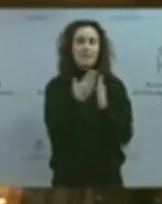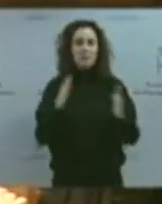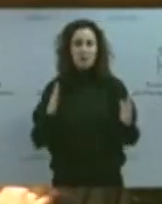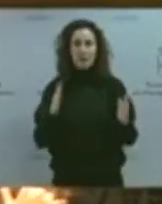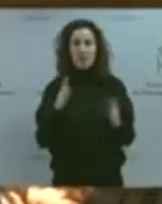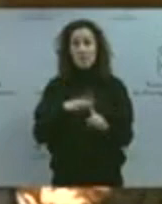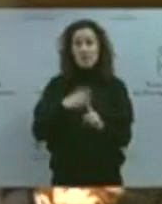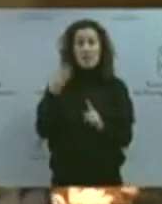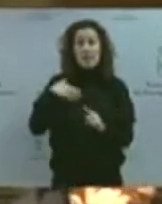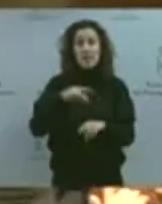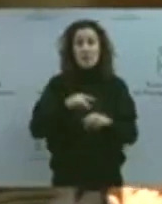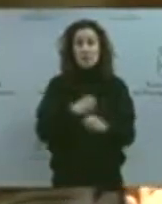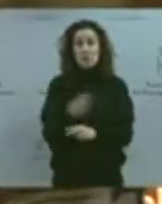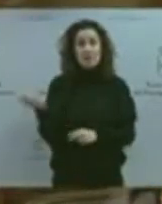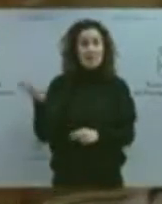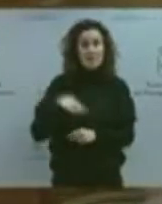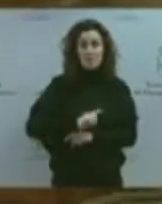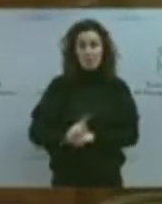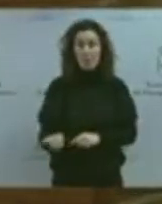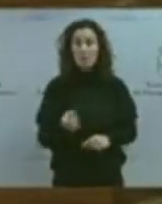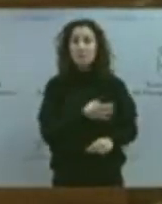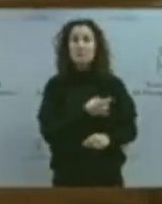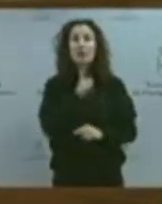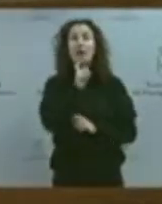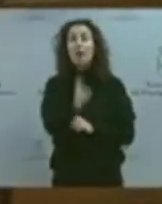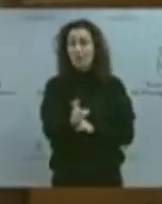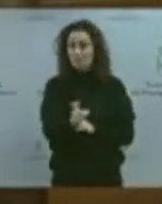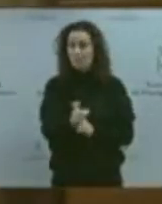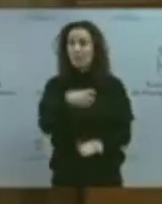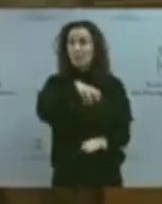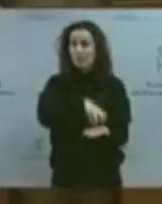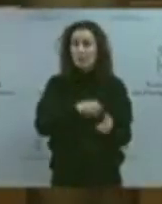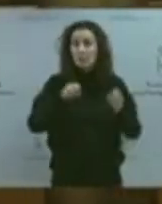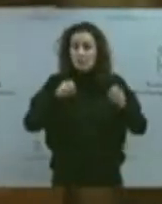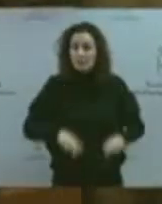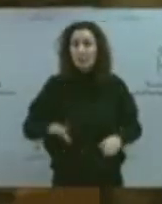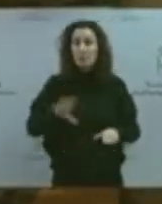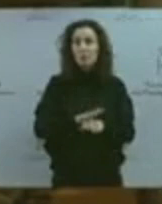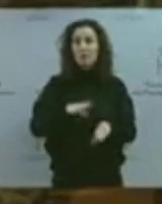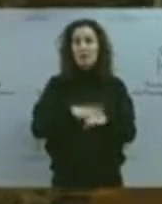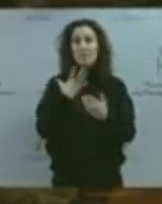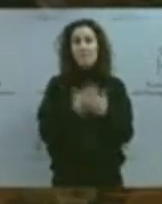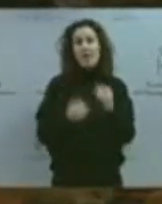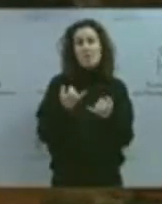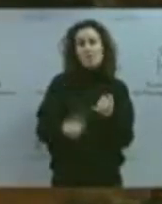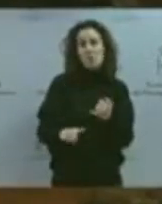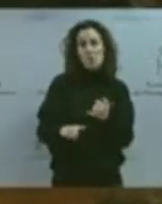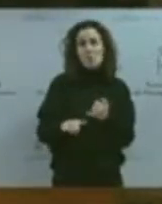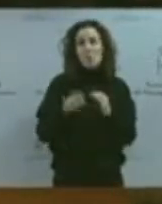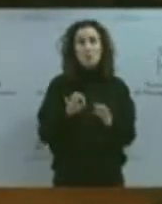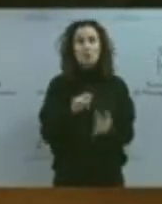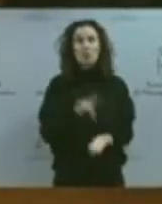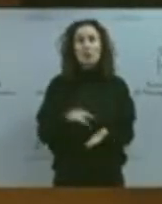sindicato advierte que hay centros sin gasóleo por un fallo en el programa de compras. Es un churro, denuncian los docentes. Escuela de Colombres, inaugurada